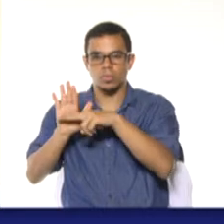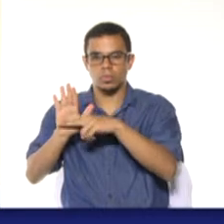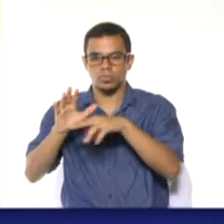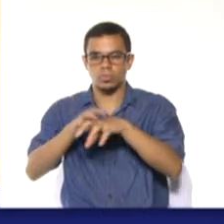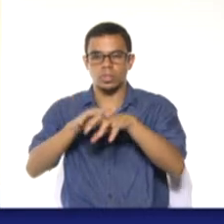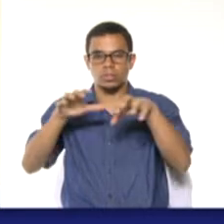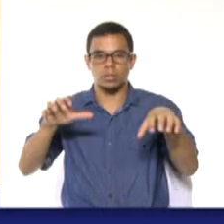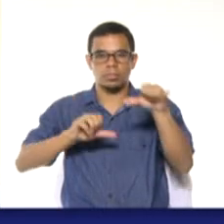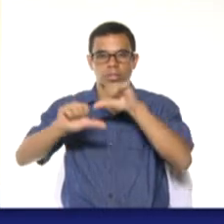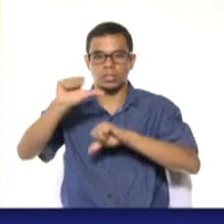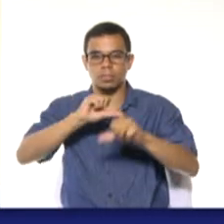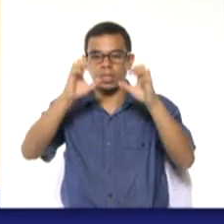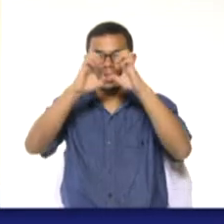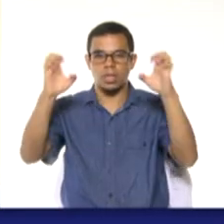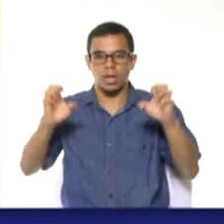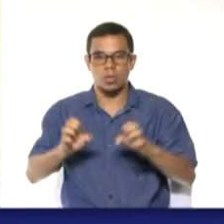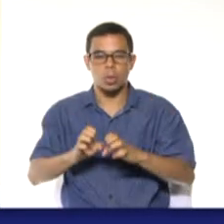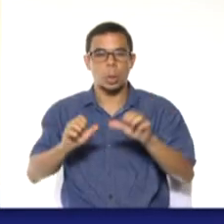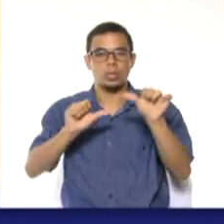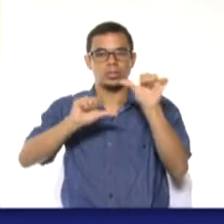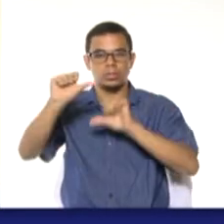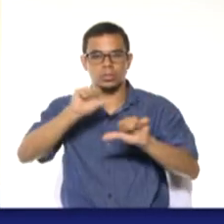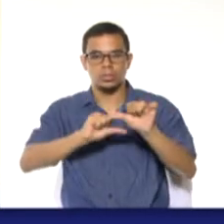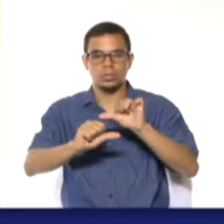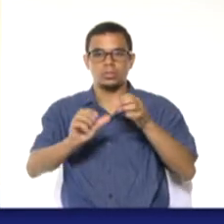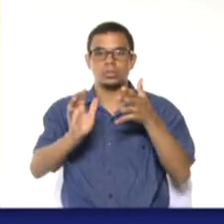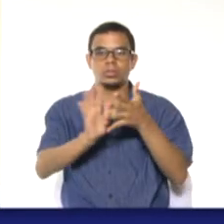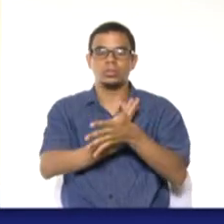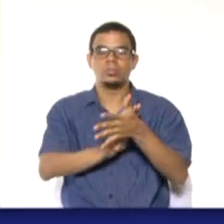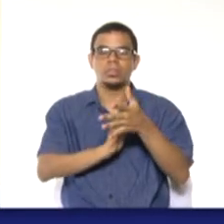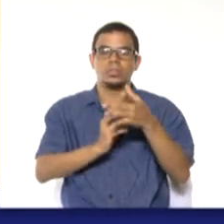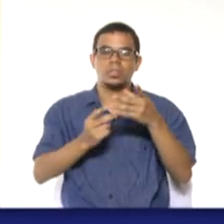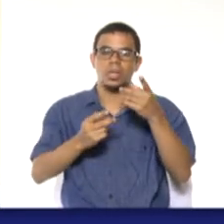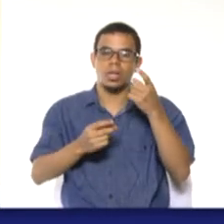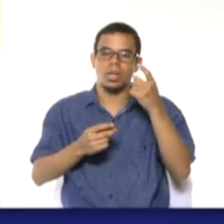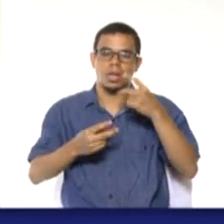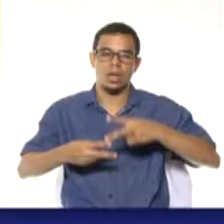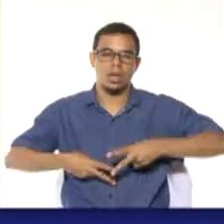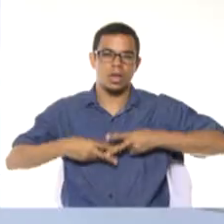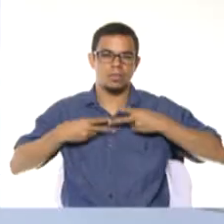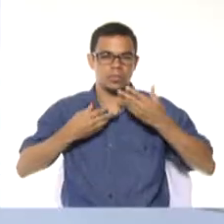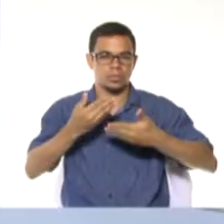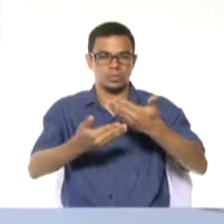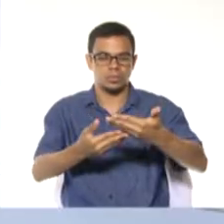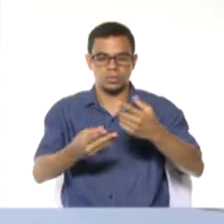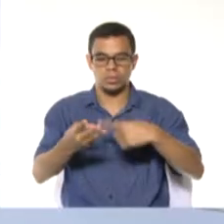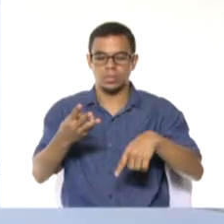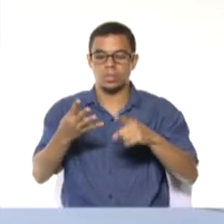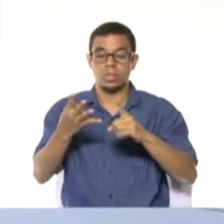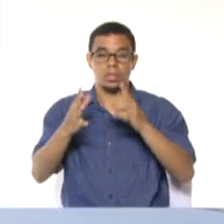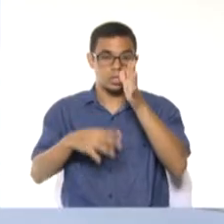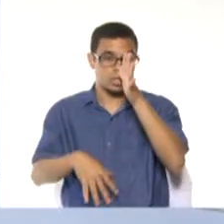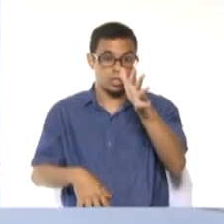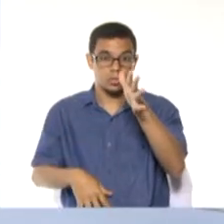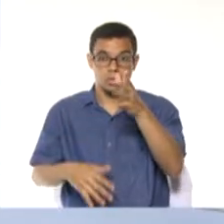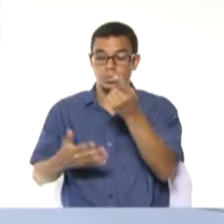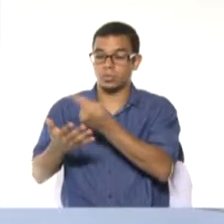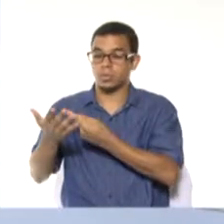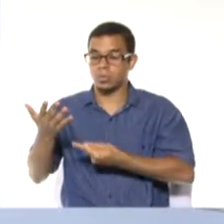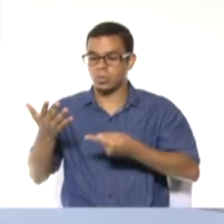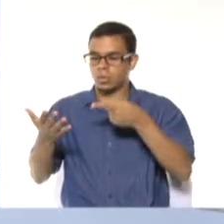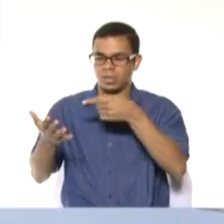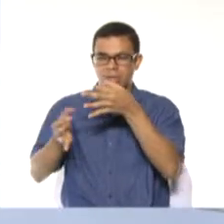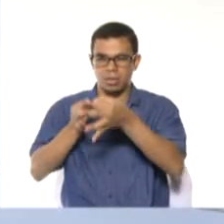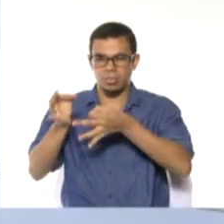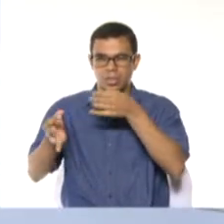o esquematice el proceso de refinación del petróleo y explique cada parte. No me voy a despedir sin antes desearle